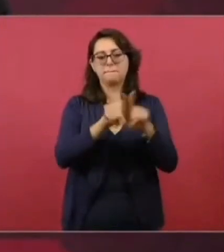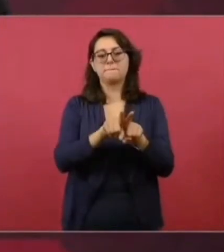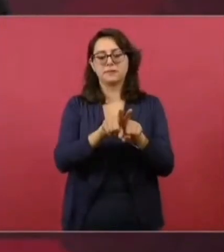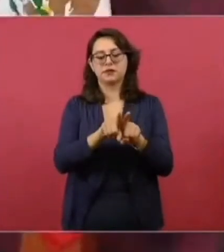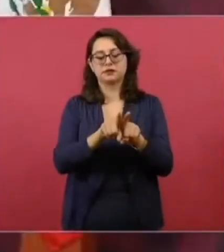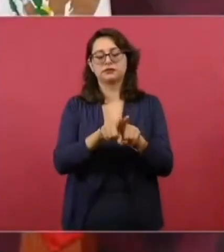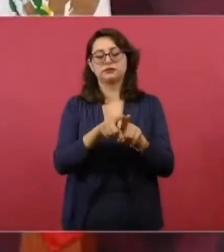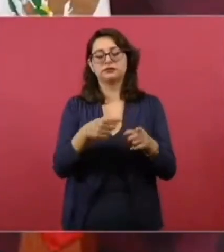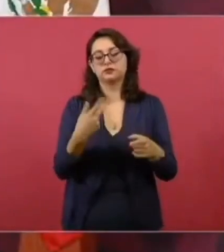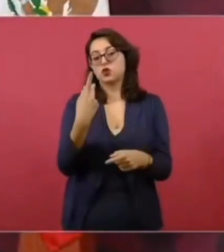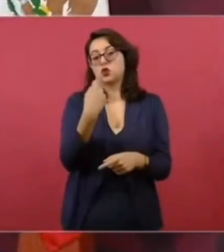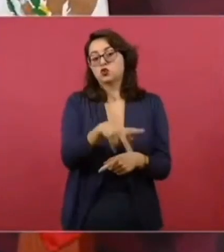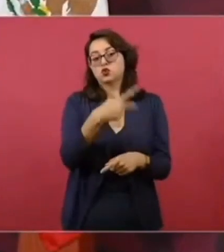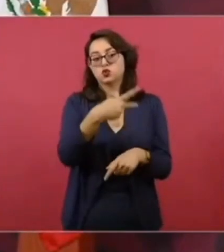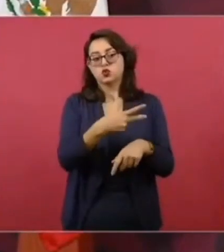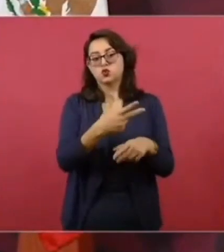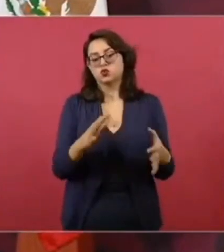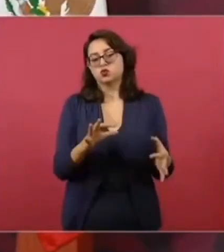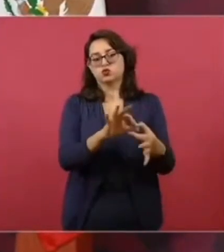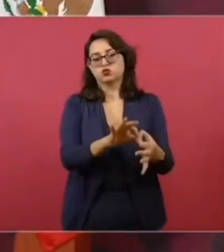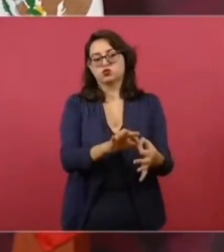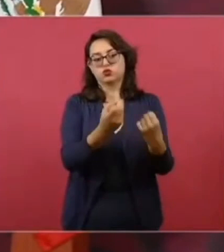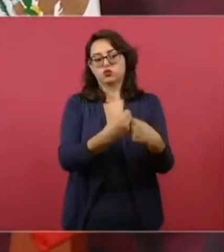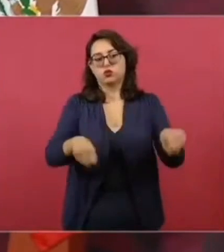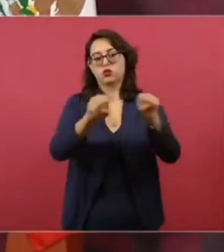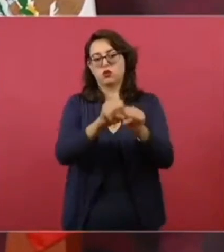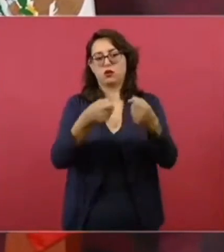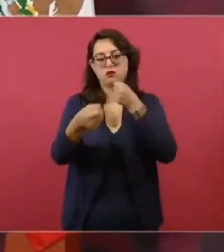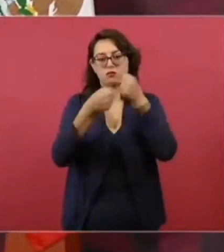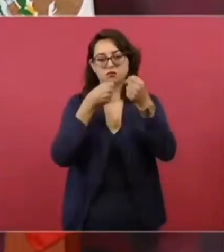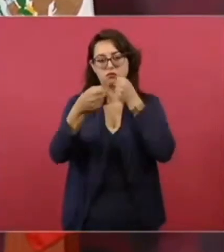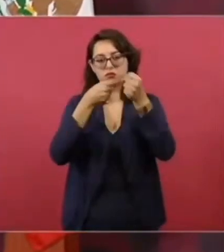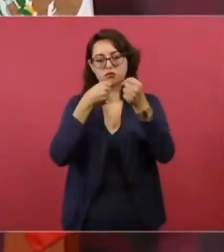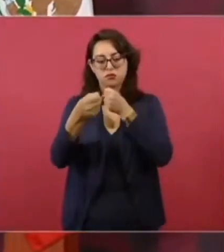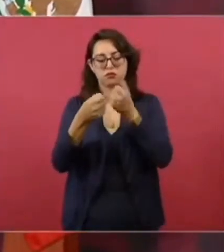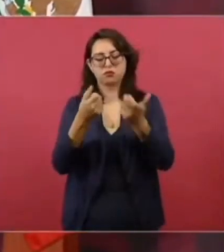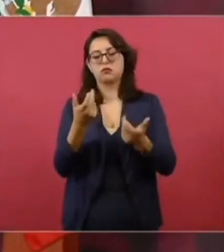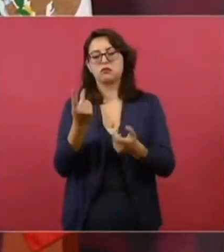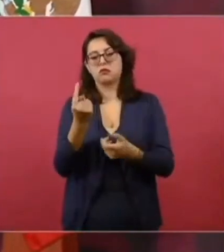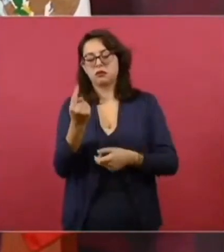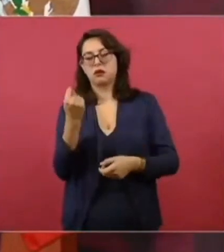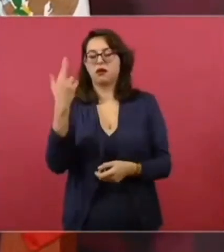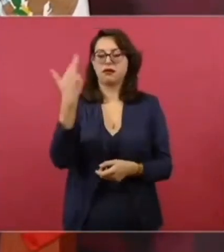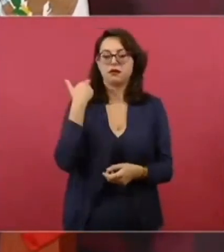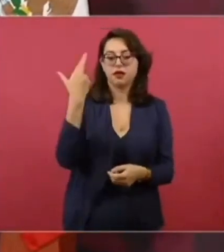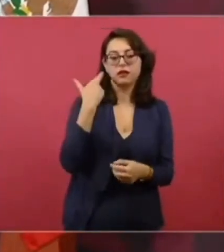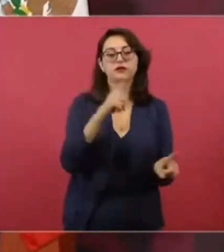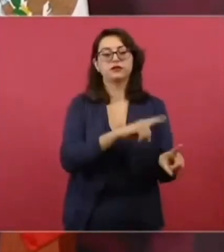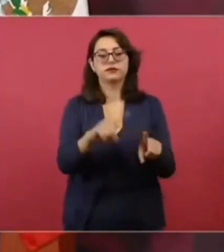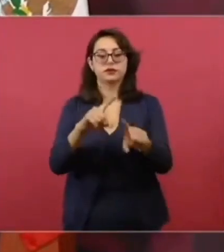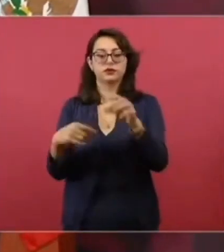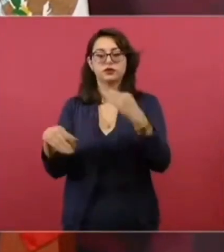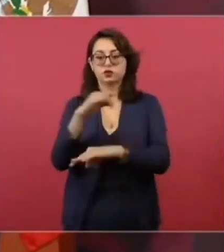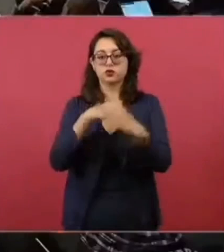Intelectuales del régimen y medios de información o de manipulación.